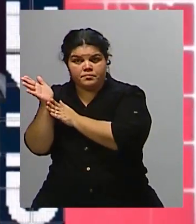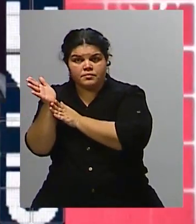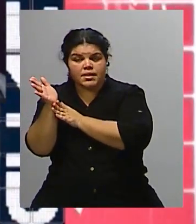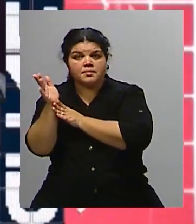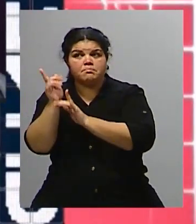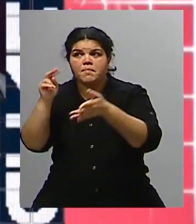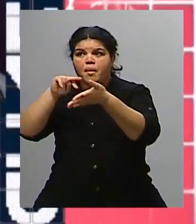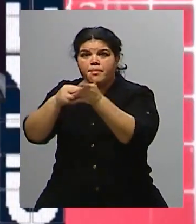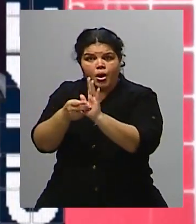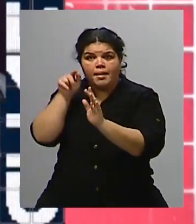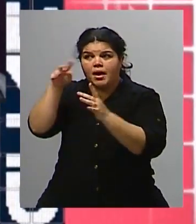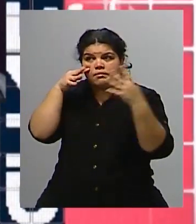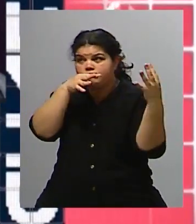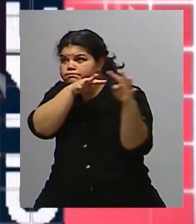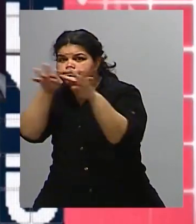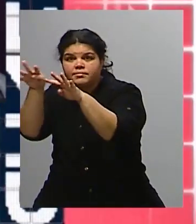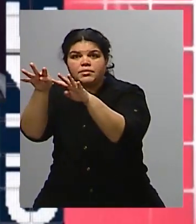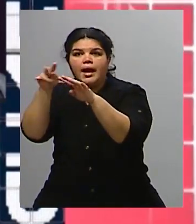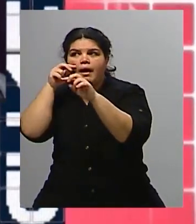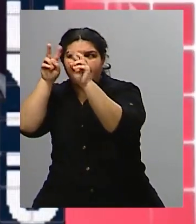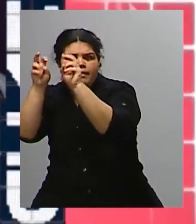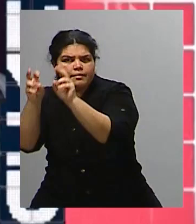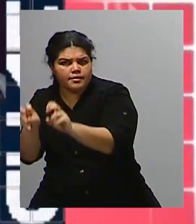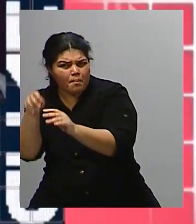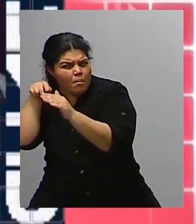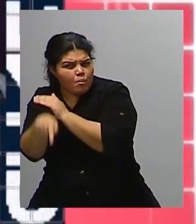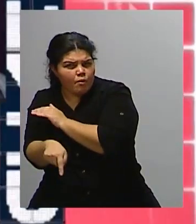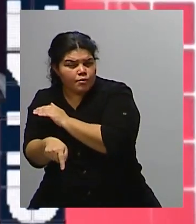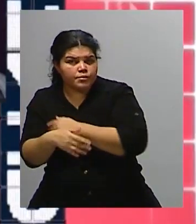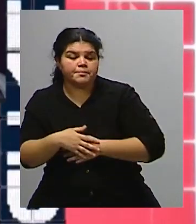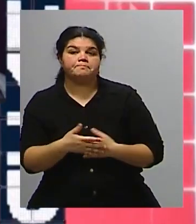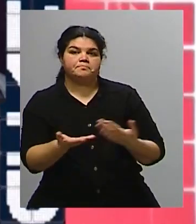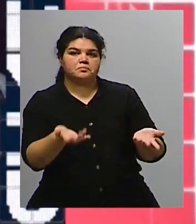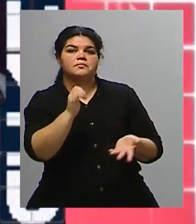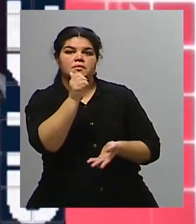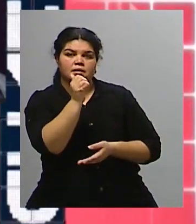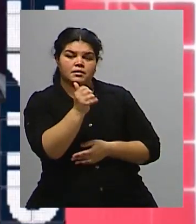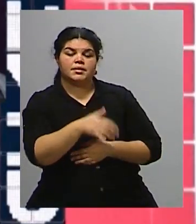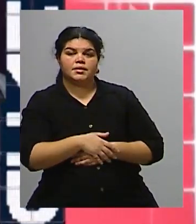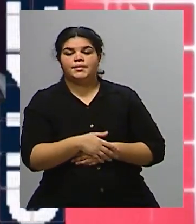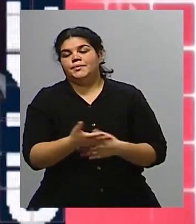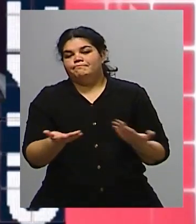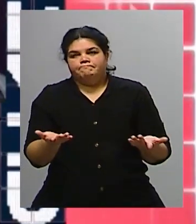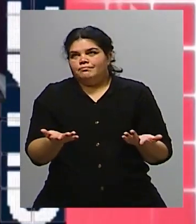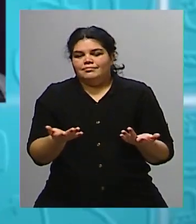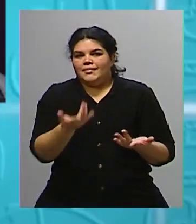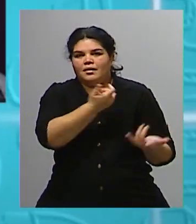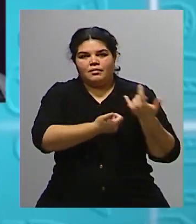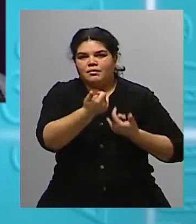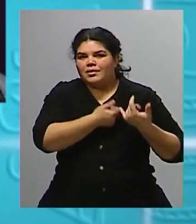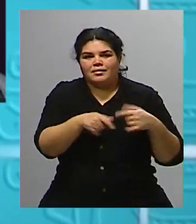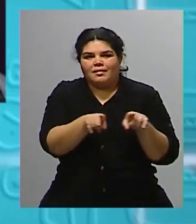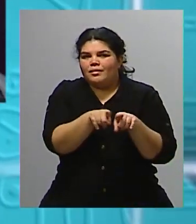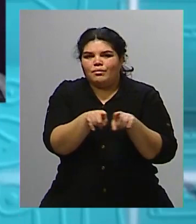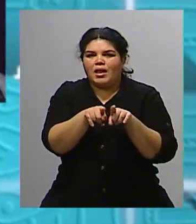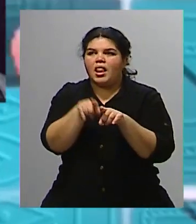empezamos a ver tal vez un poco más. Sí, claro, desde ya que cuando explotan conflictos como el que mencionás en Ucrania